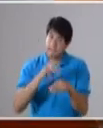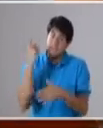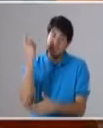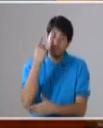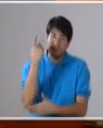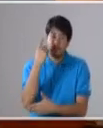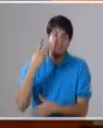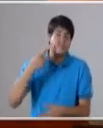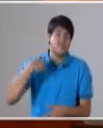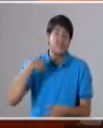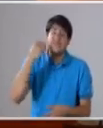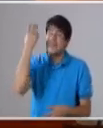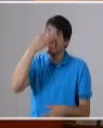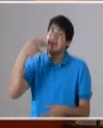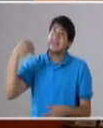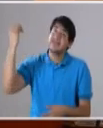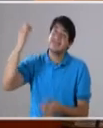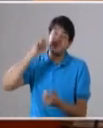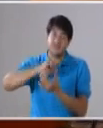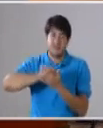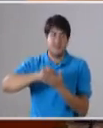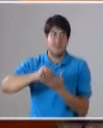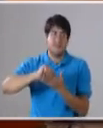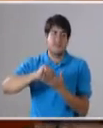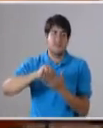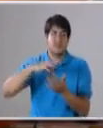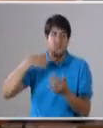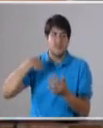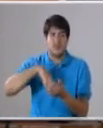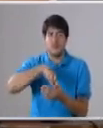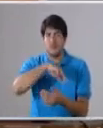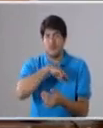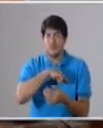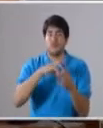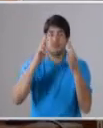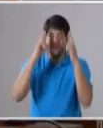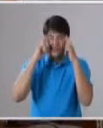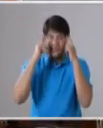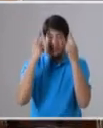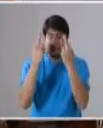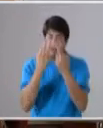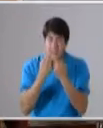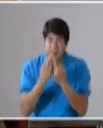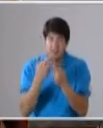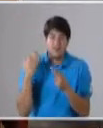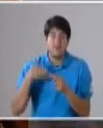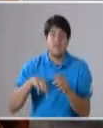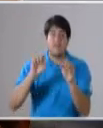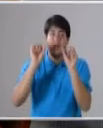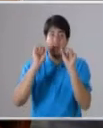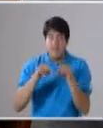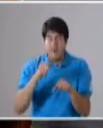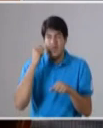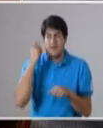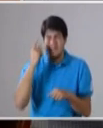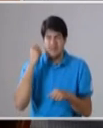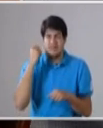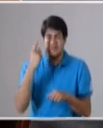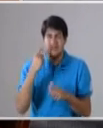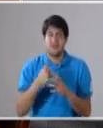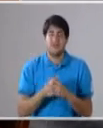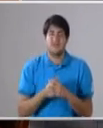sea el Espíritu Santo el que nos dé un espíritu de revelación para poder entender.